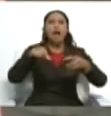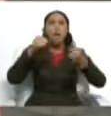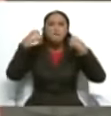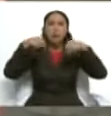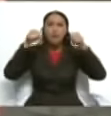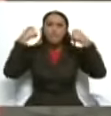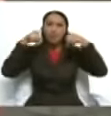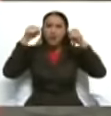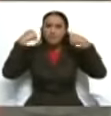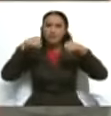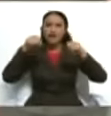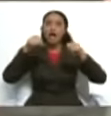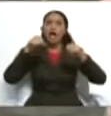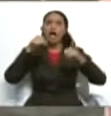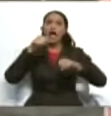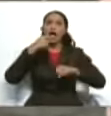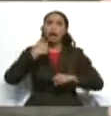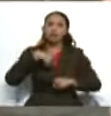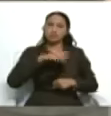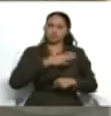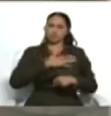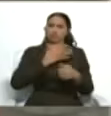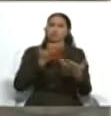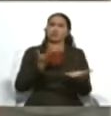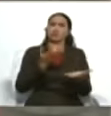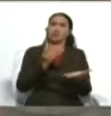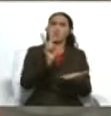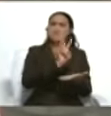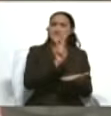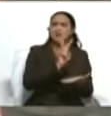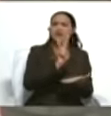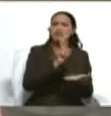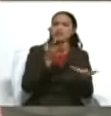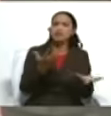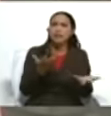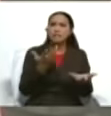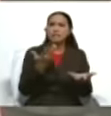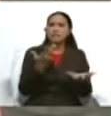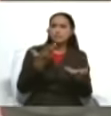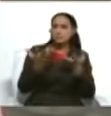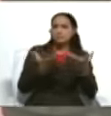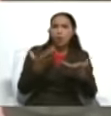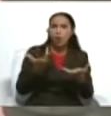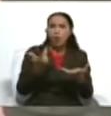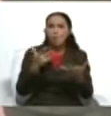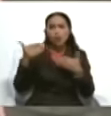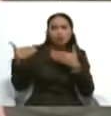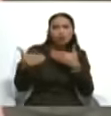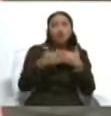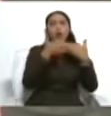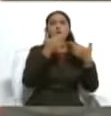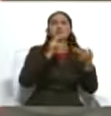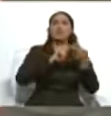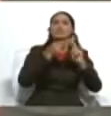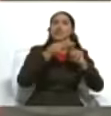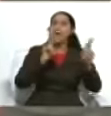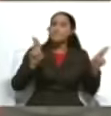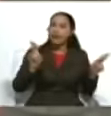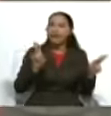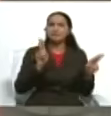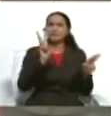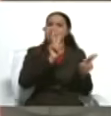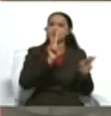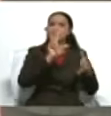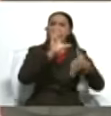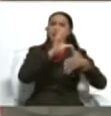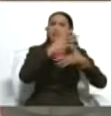difícil que vaya en contra de la paz regional que los países de Latinoamérica y el Caribe